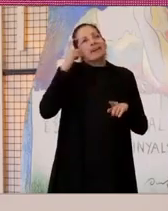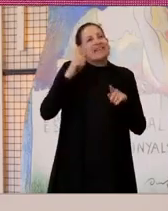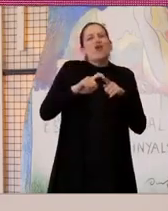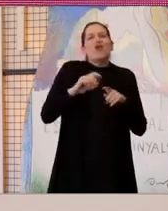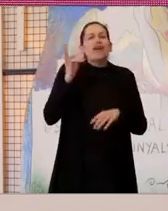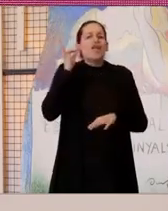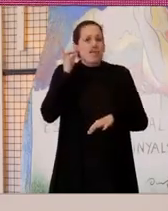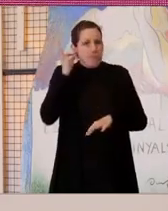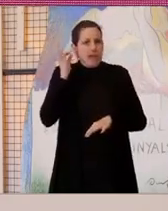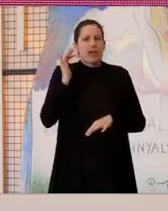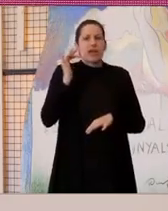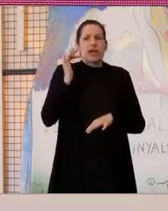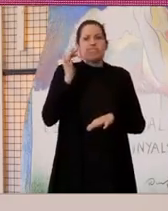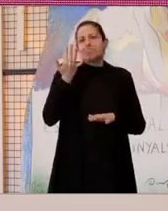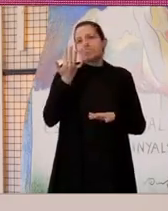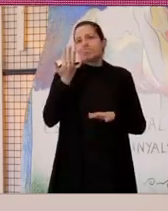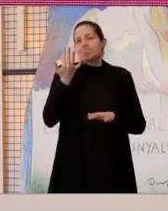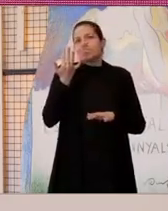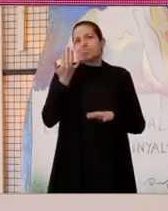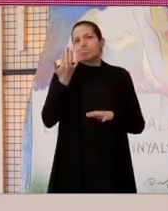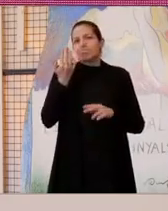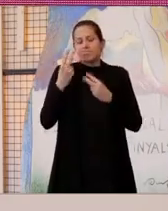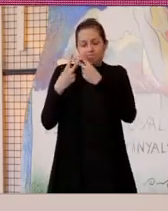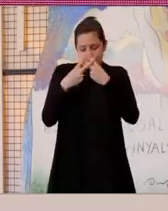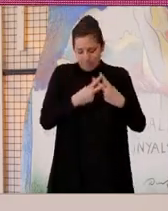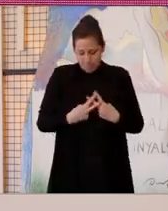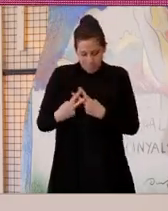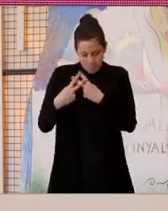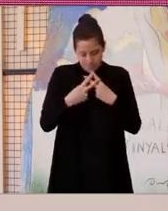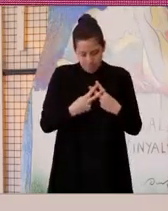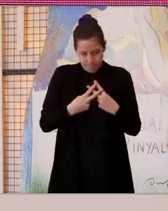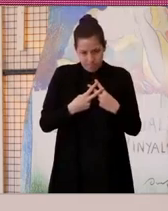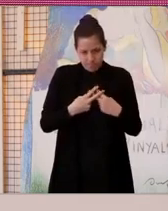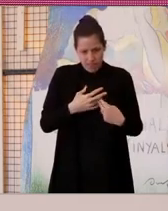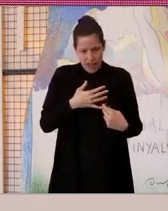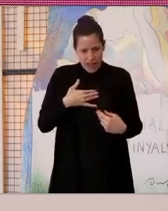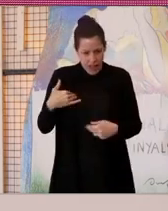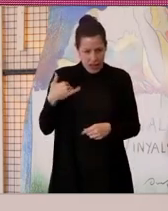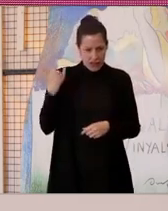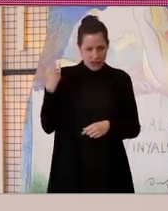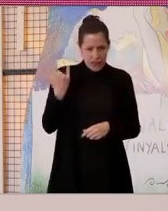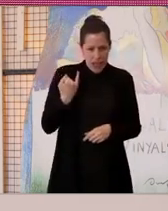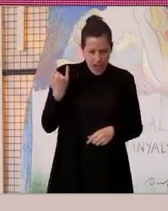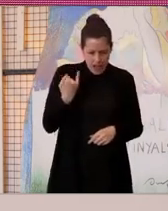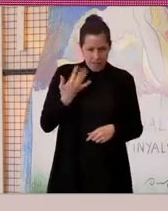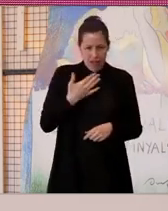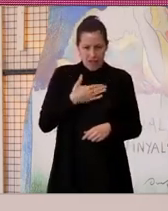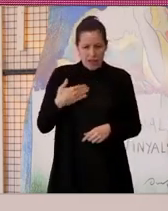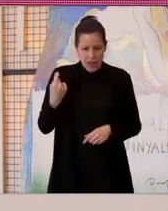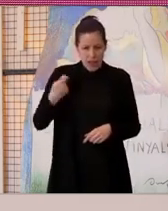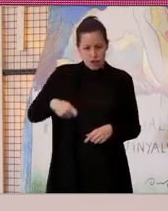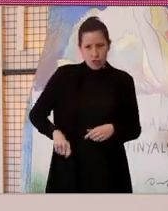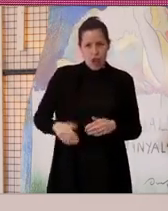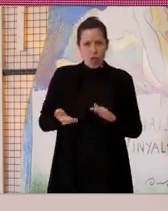menos de querer ser la jefa de querer tener un aumento de sueldo Y eso cuentan las empresas para